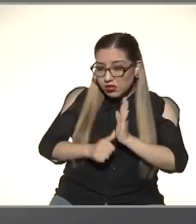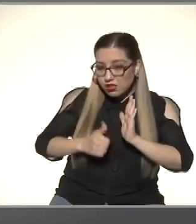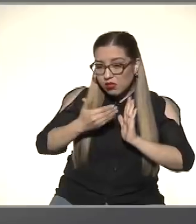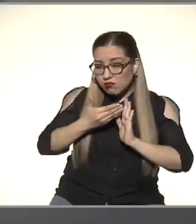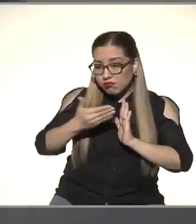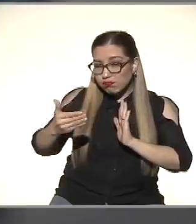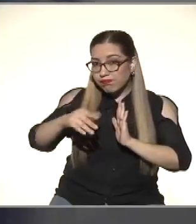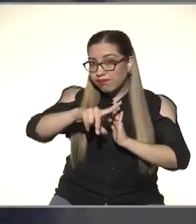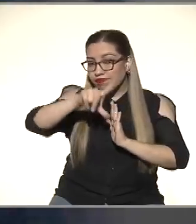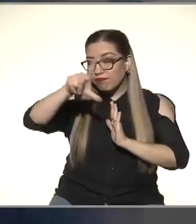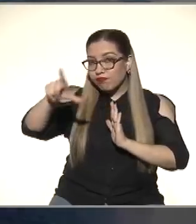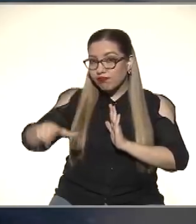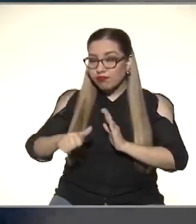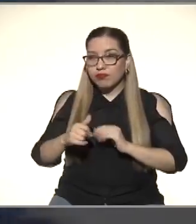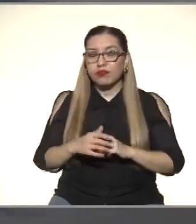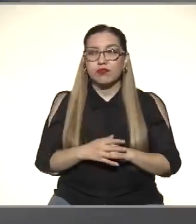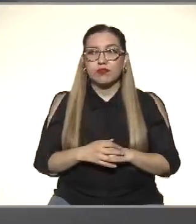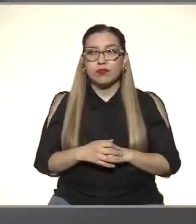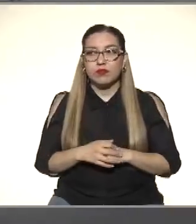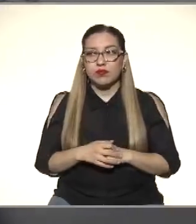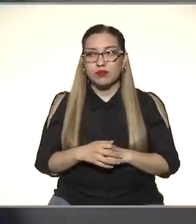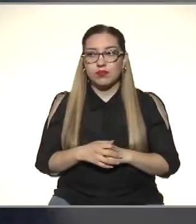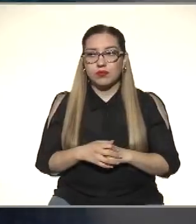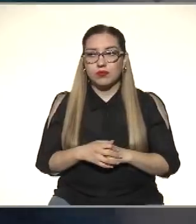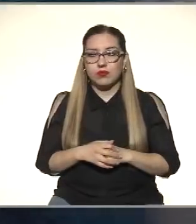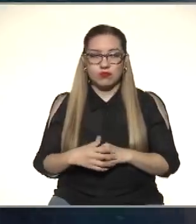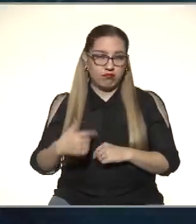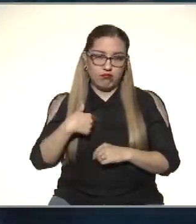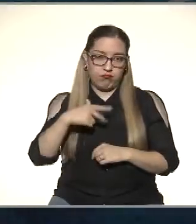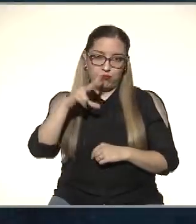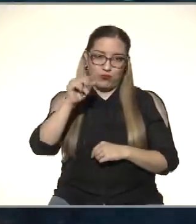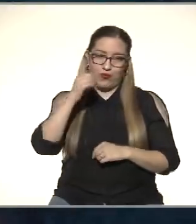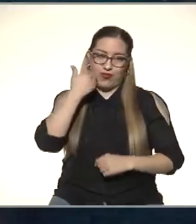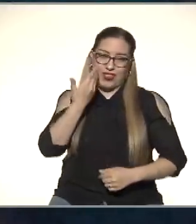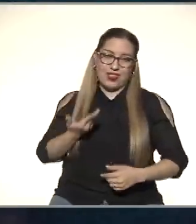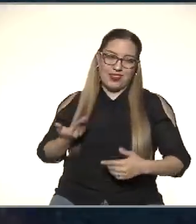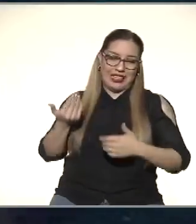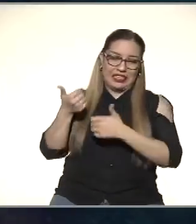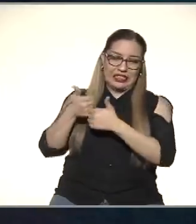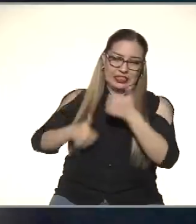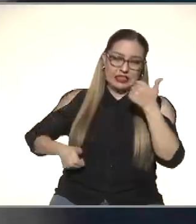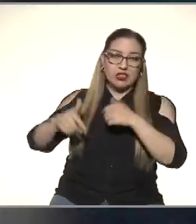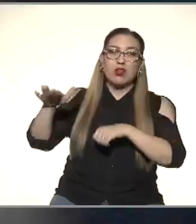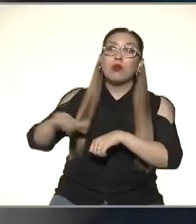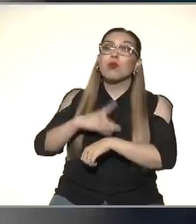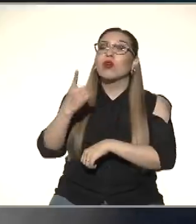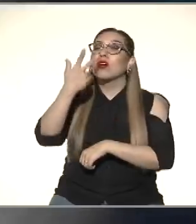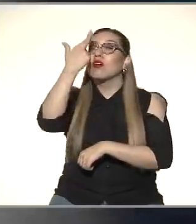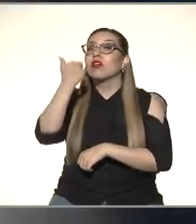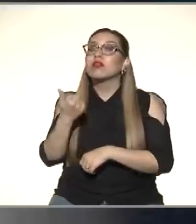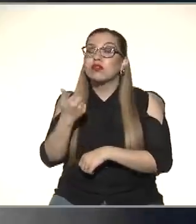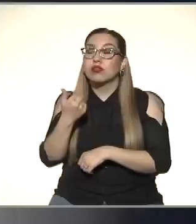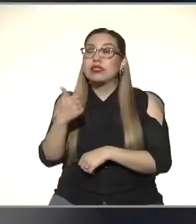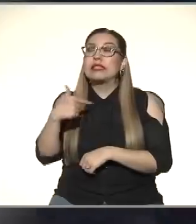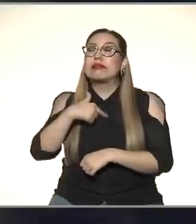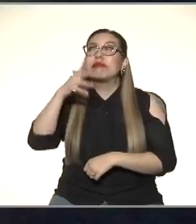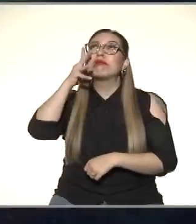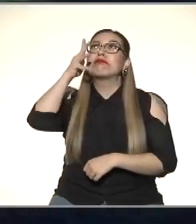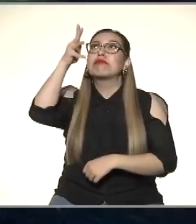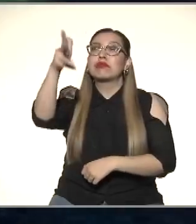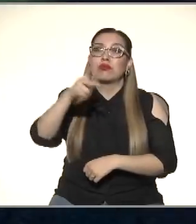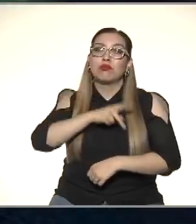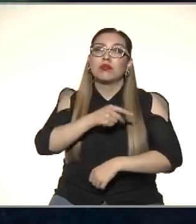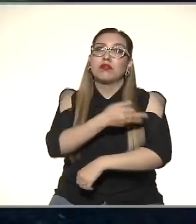por el motivo de que pues yo no quería separarme de él por el vínculo de la familia que yo quería pues obtener,